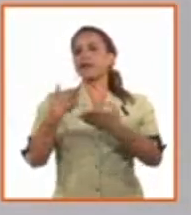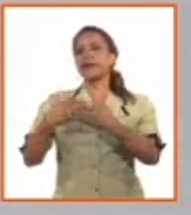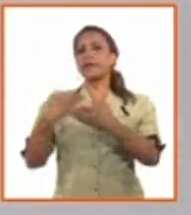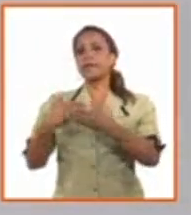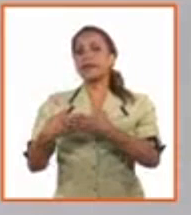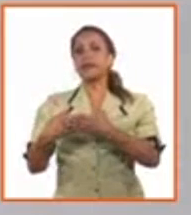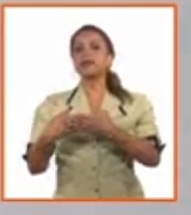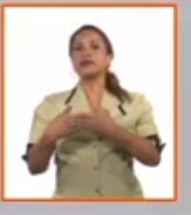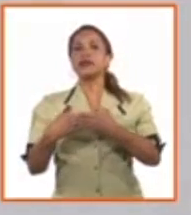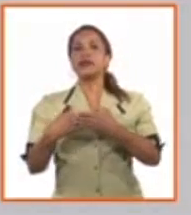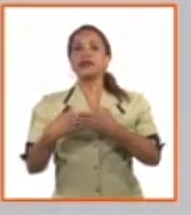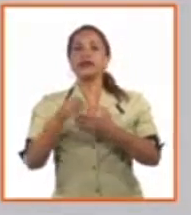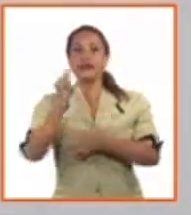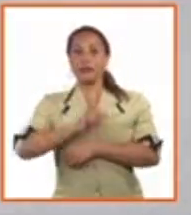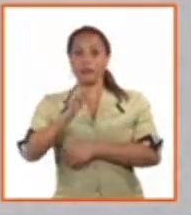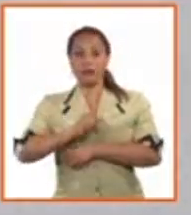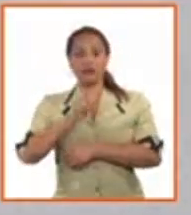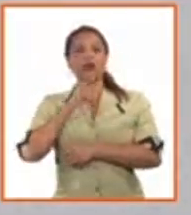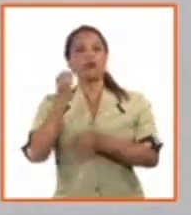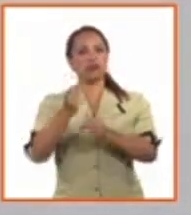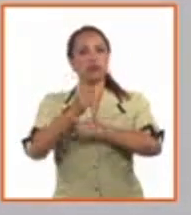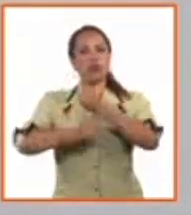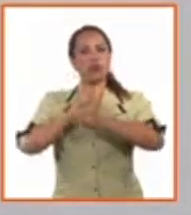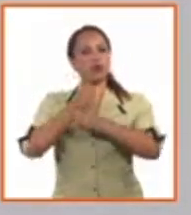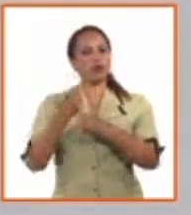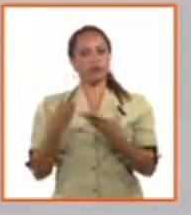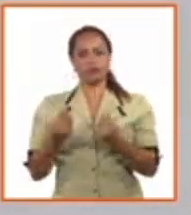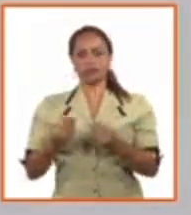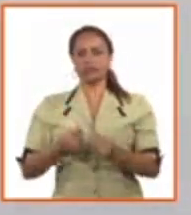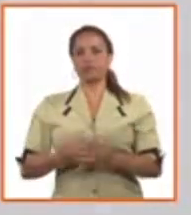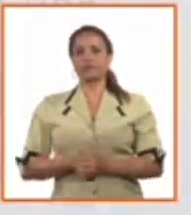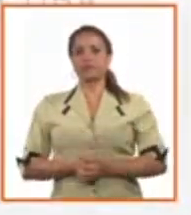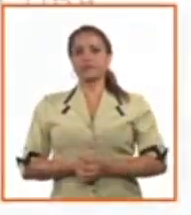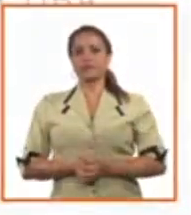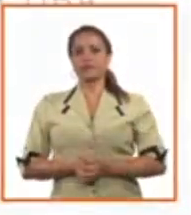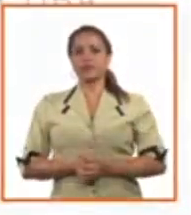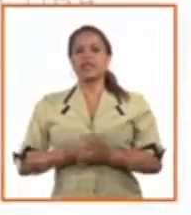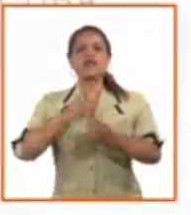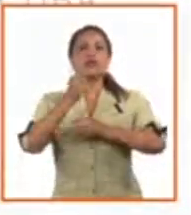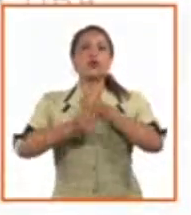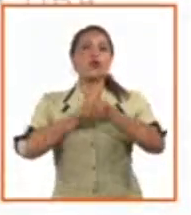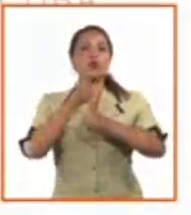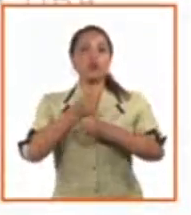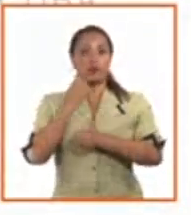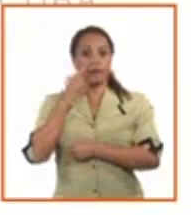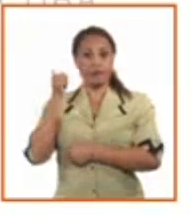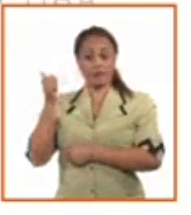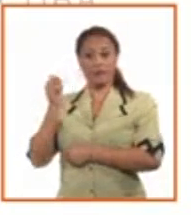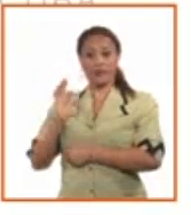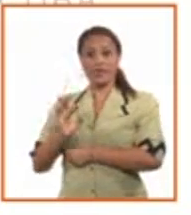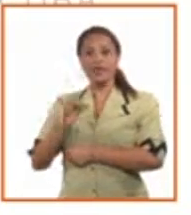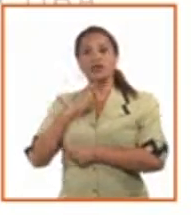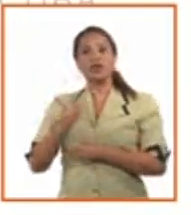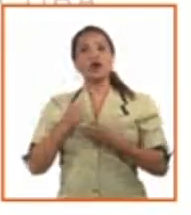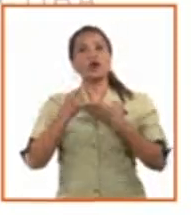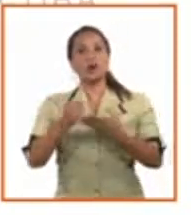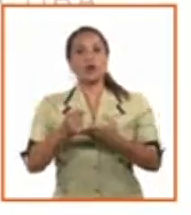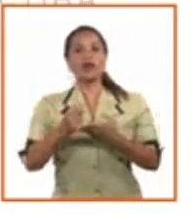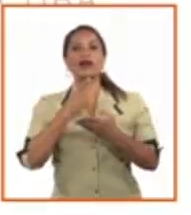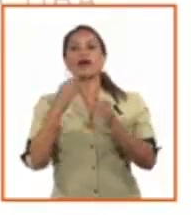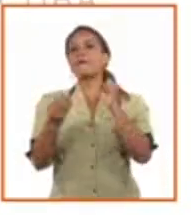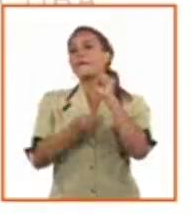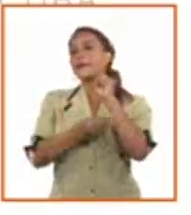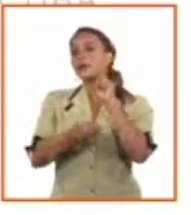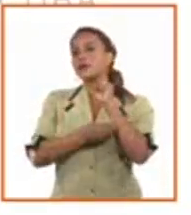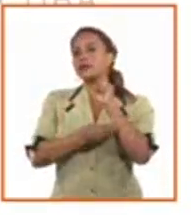empresas o trabajar por cuenta propia o instituciones de manera general que ellos lo utilizan y esto ha permitido alguna forma